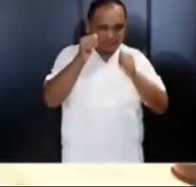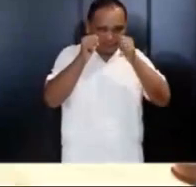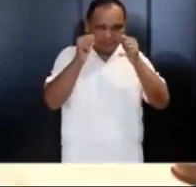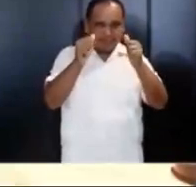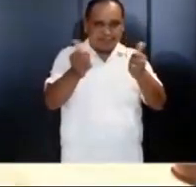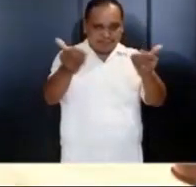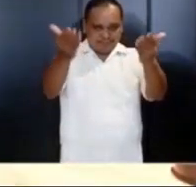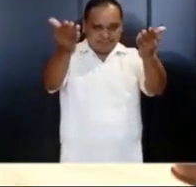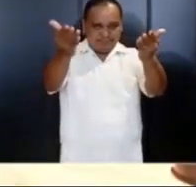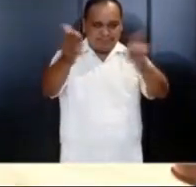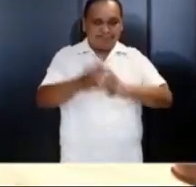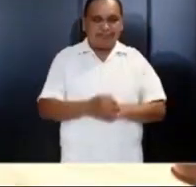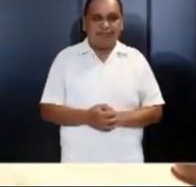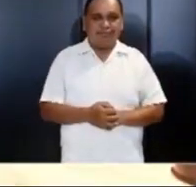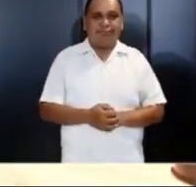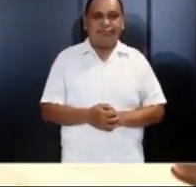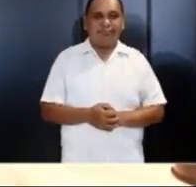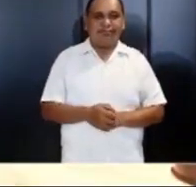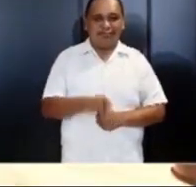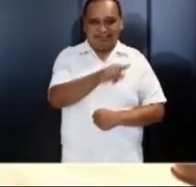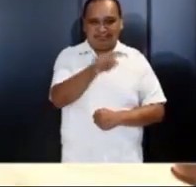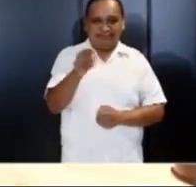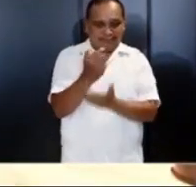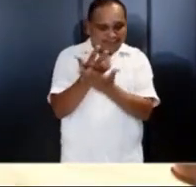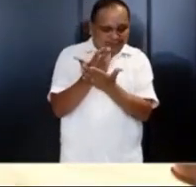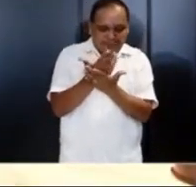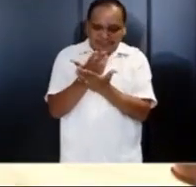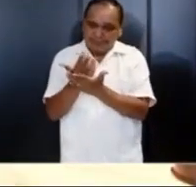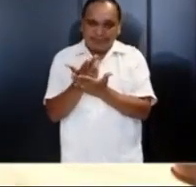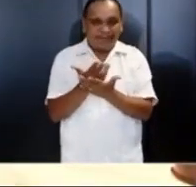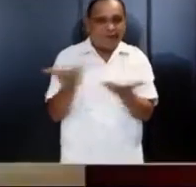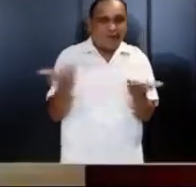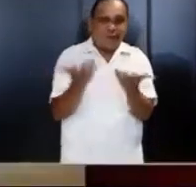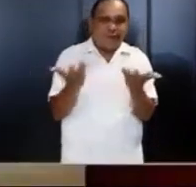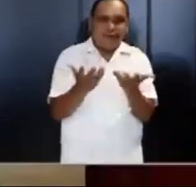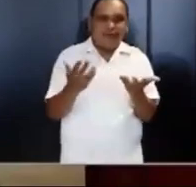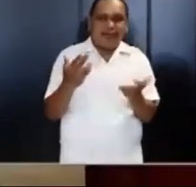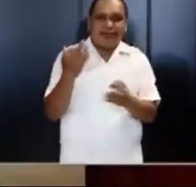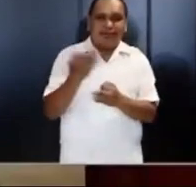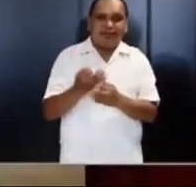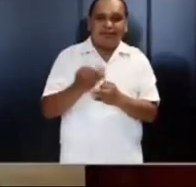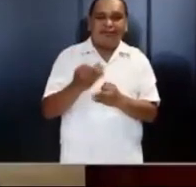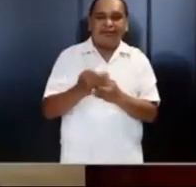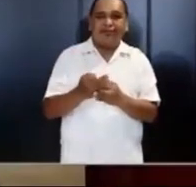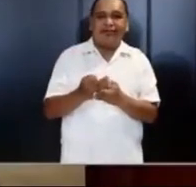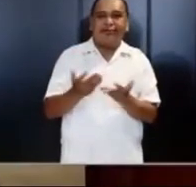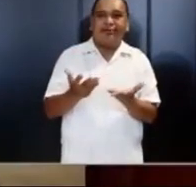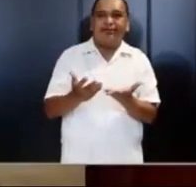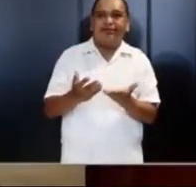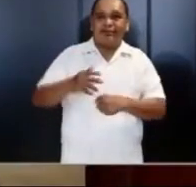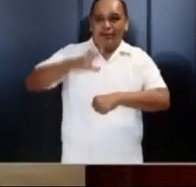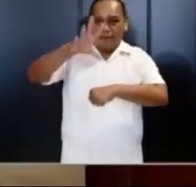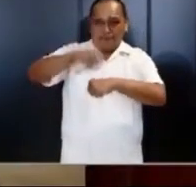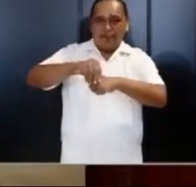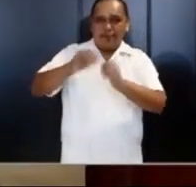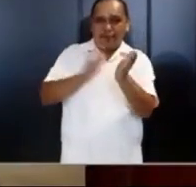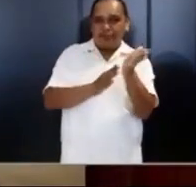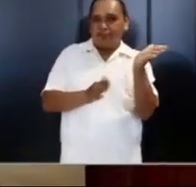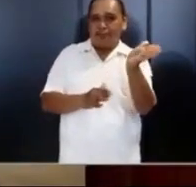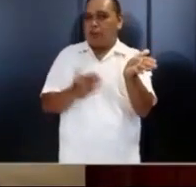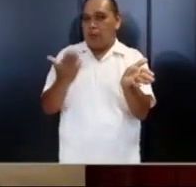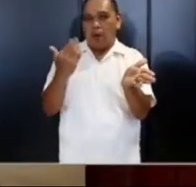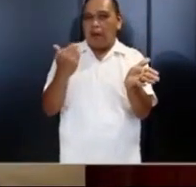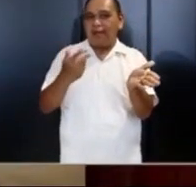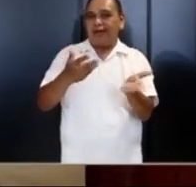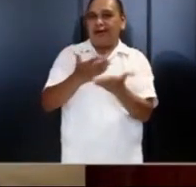Ahora sí, ya, el audio que ustedes esperaban y que por ustedes lo tenemos y que gracias a que no salió el amparo, entonces